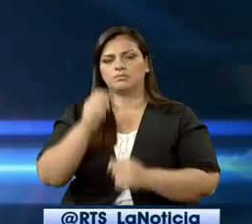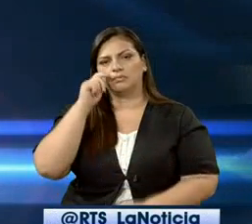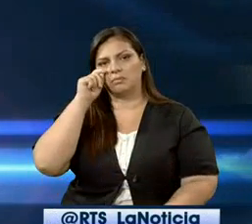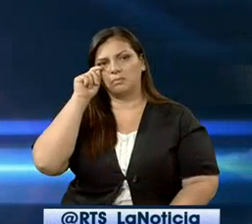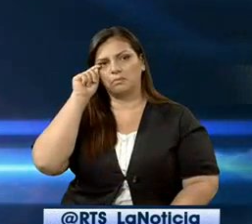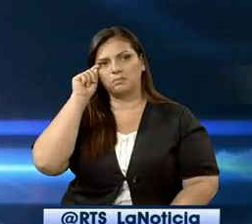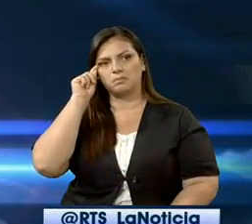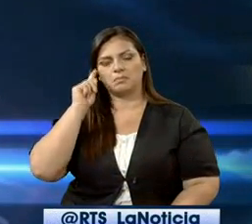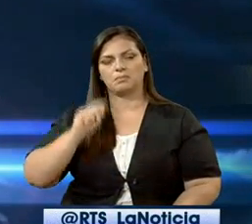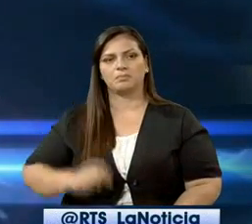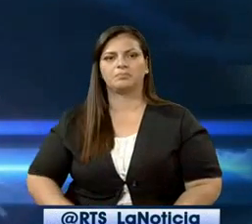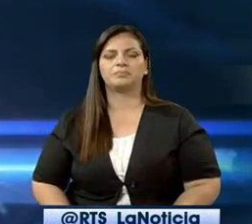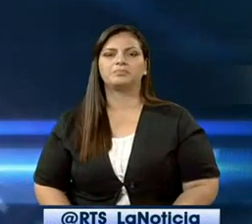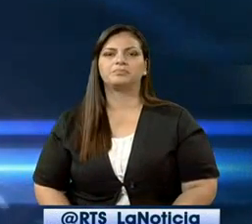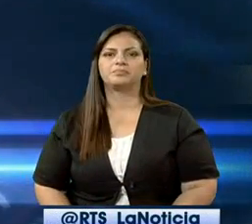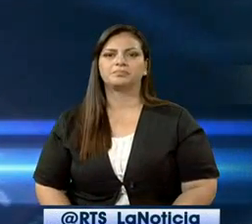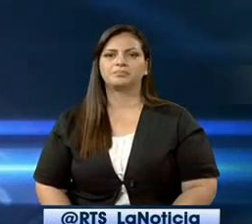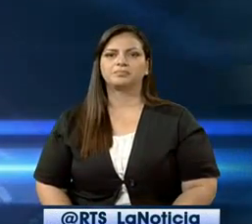4221-4229. Así es, y el